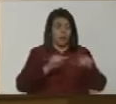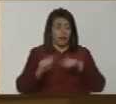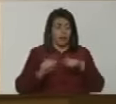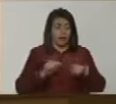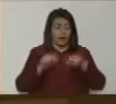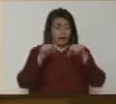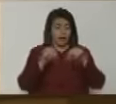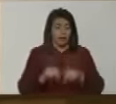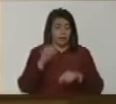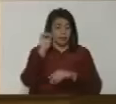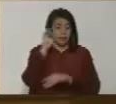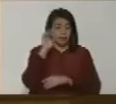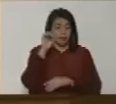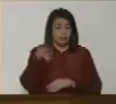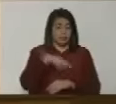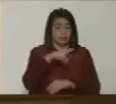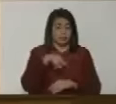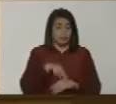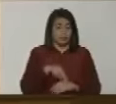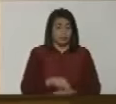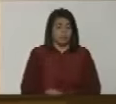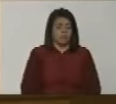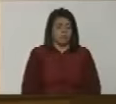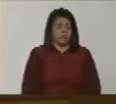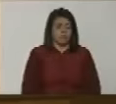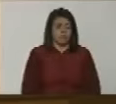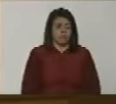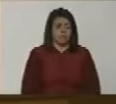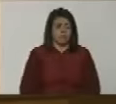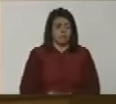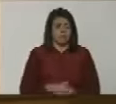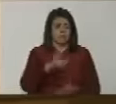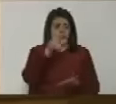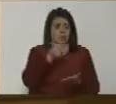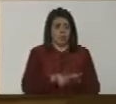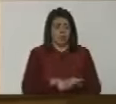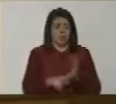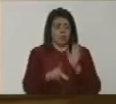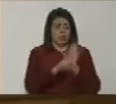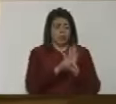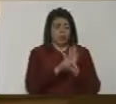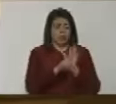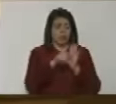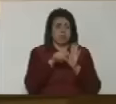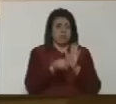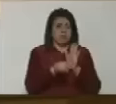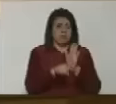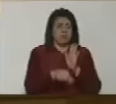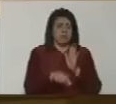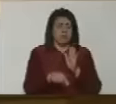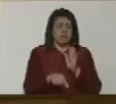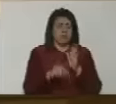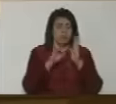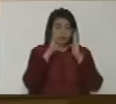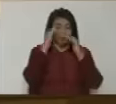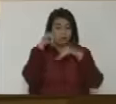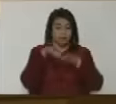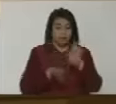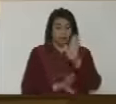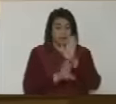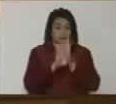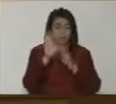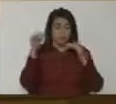de esta Asamblea Nacional con la aprobación de la Ley Orgánica para la Atención y